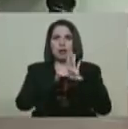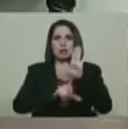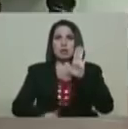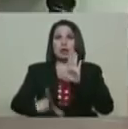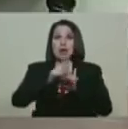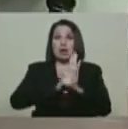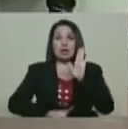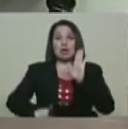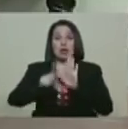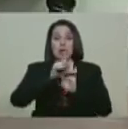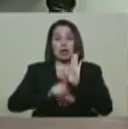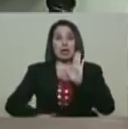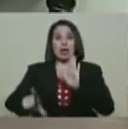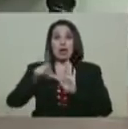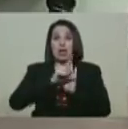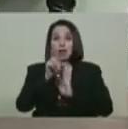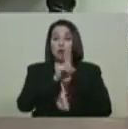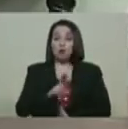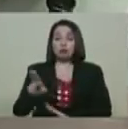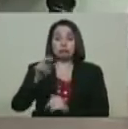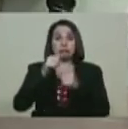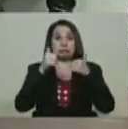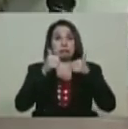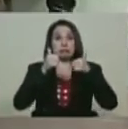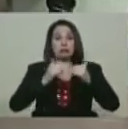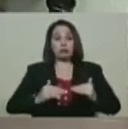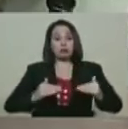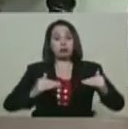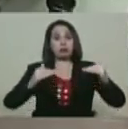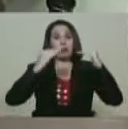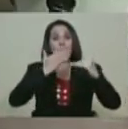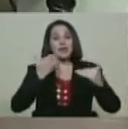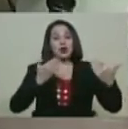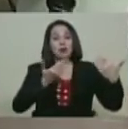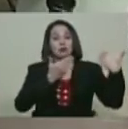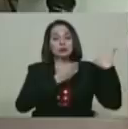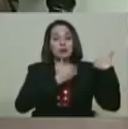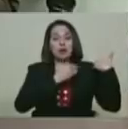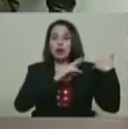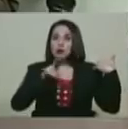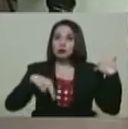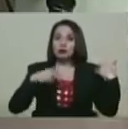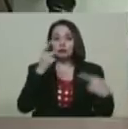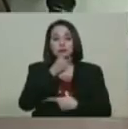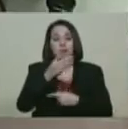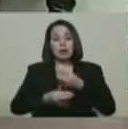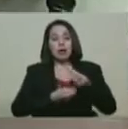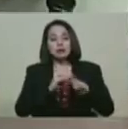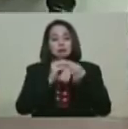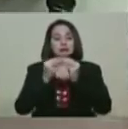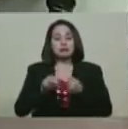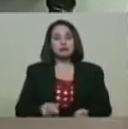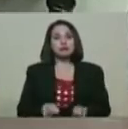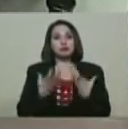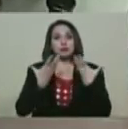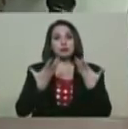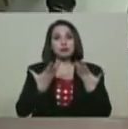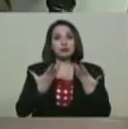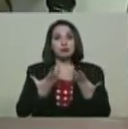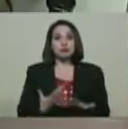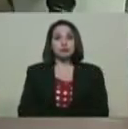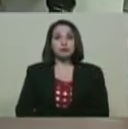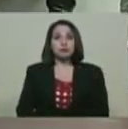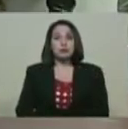tanta vitalidad, de tanta utilidad, los responsables de su aplicación somos nosotros, el gobierno, compañeros,